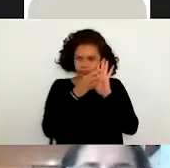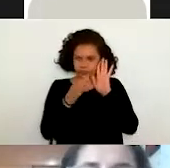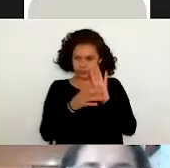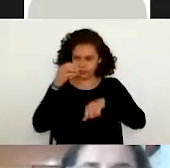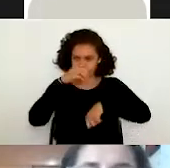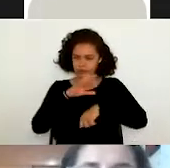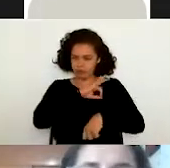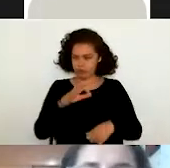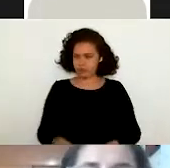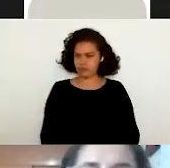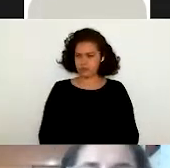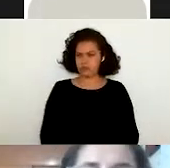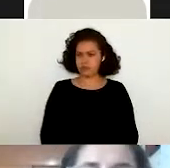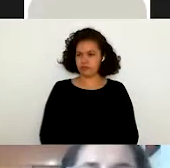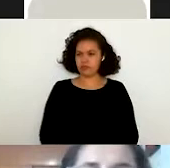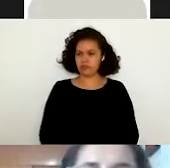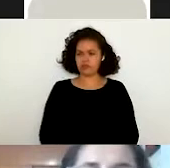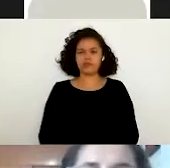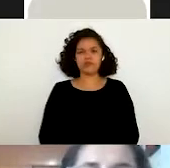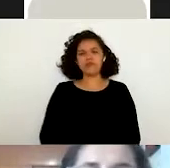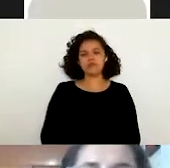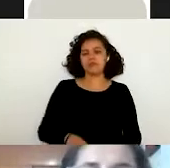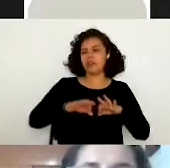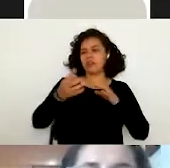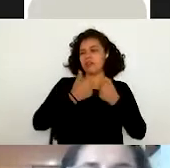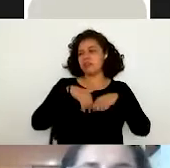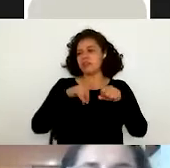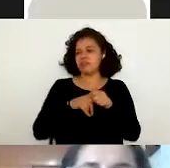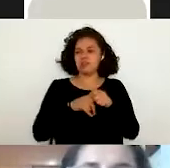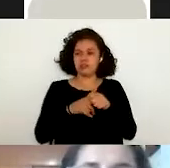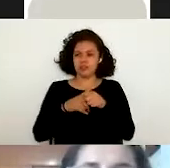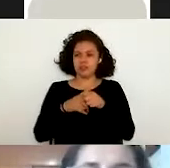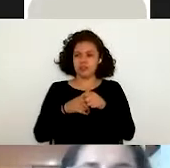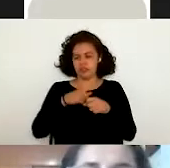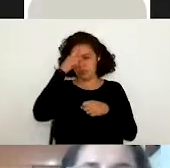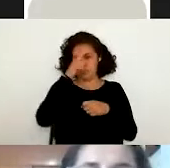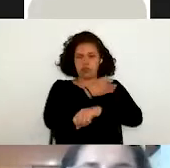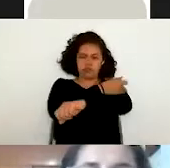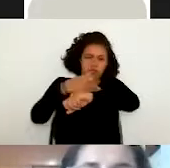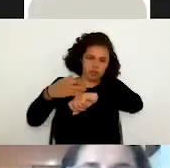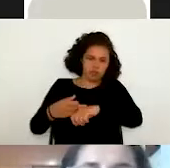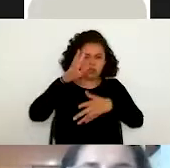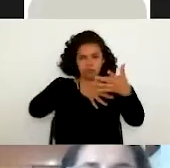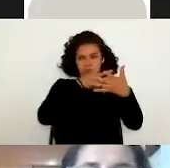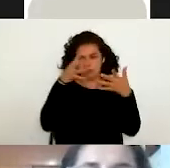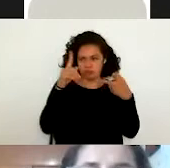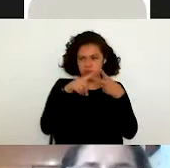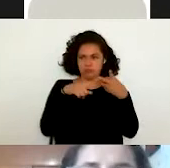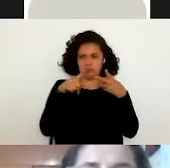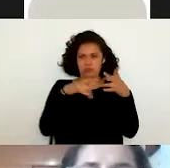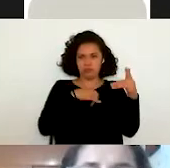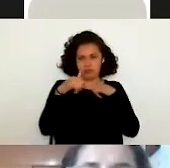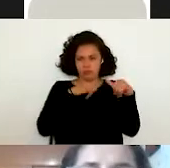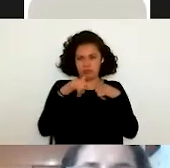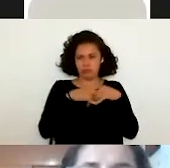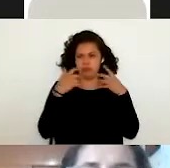su diagnóstico, ¿no? Por ejemplo, desde trabajo social se trabajan mucho con los familiogramas, ¿no? Con mapas, ¿no? Y